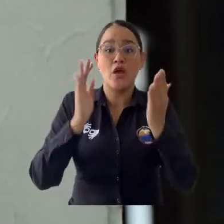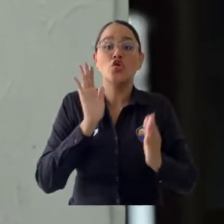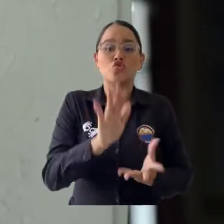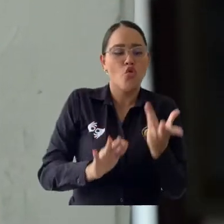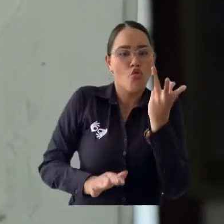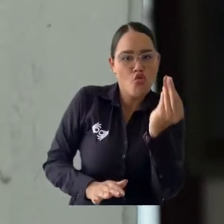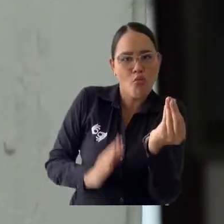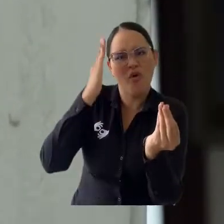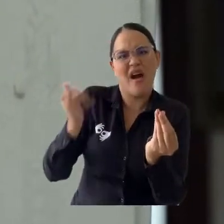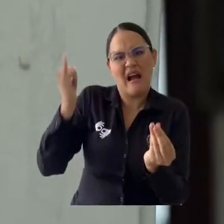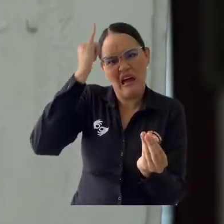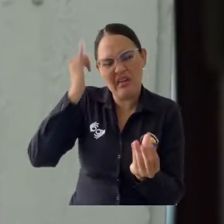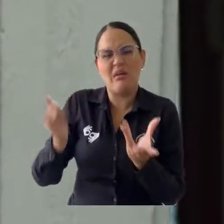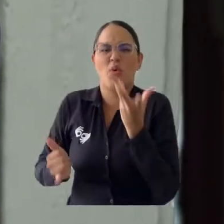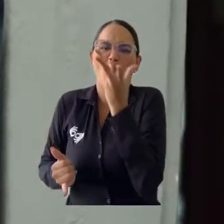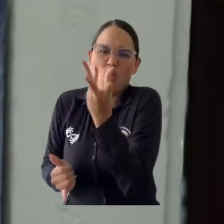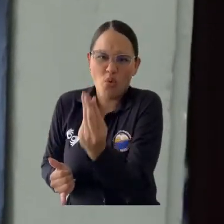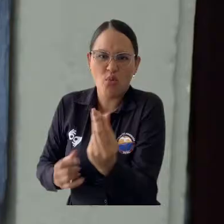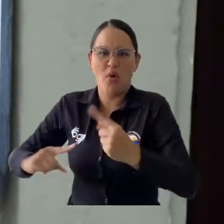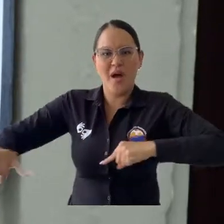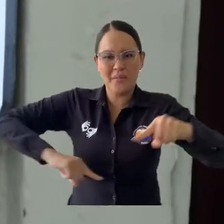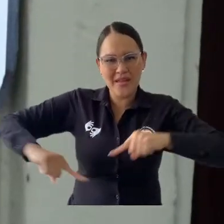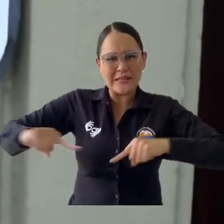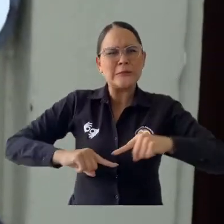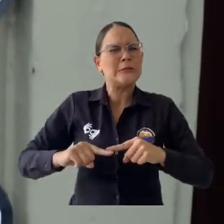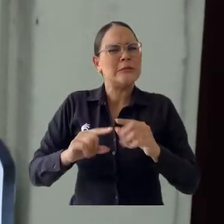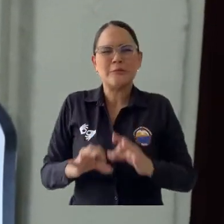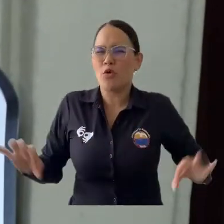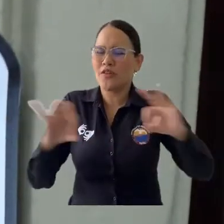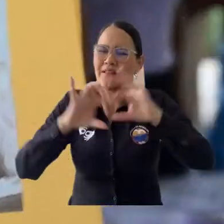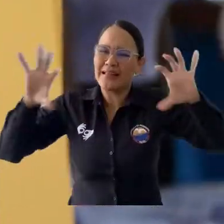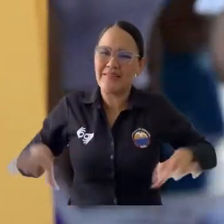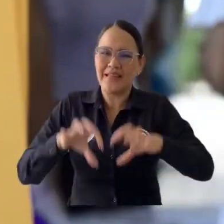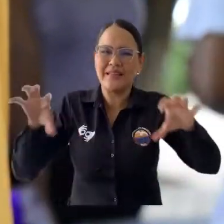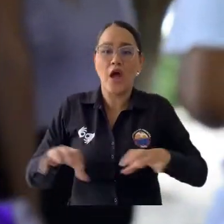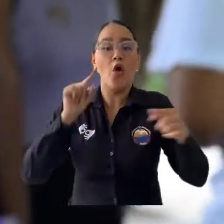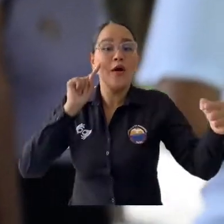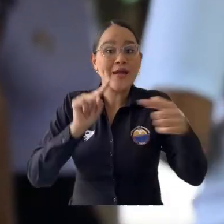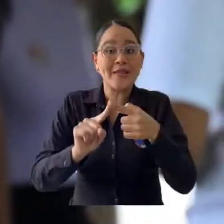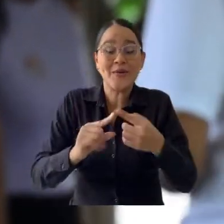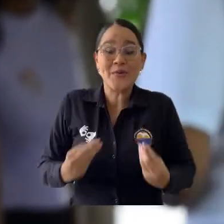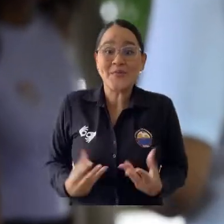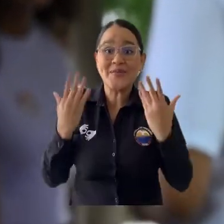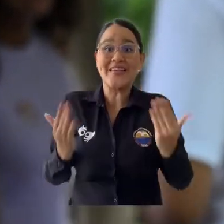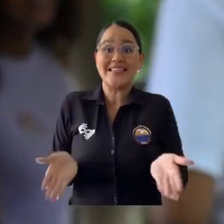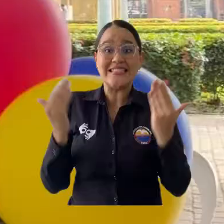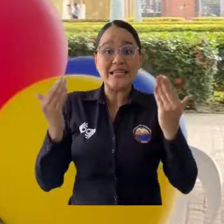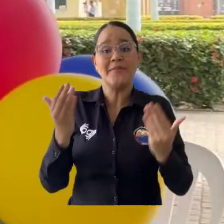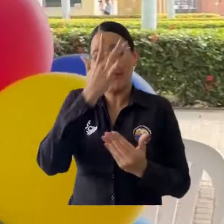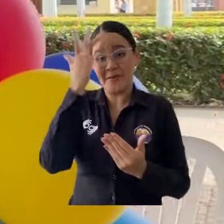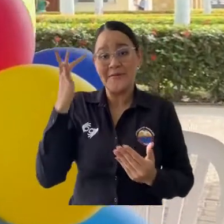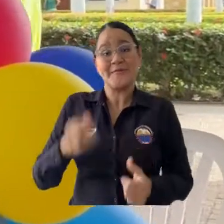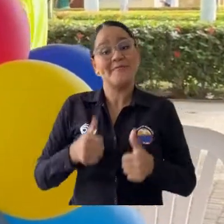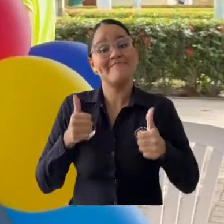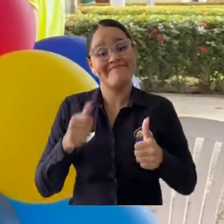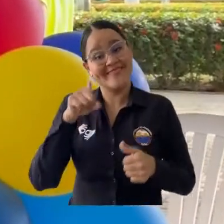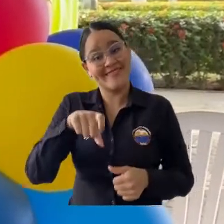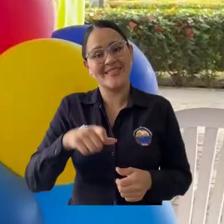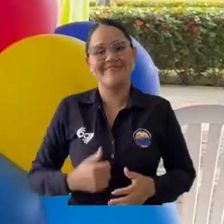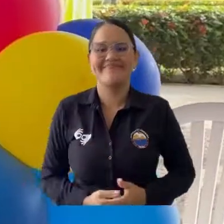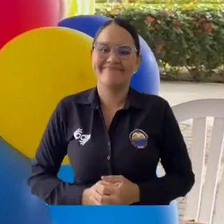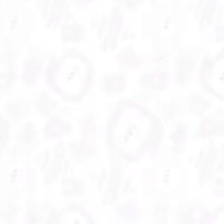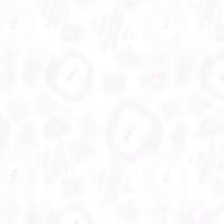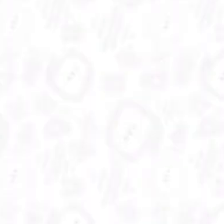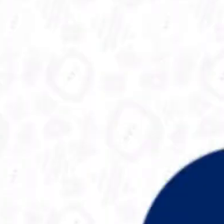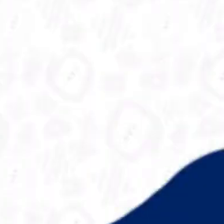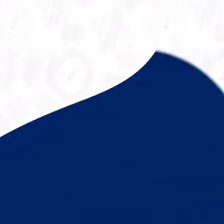sus unidades académicas y administrativas pone en marcha estrategias que recuerdan el valor de la vida y la importancia de mantenerse sanos